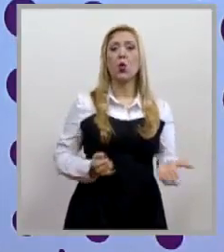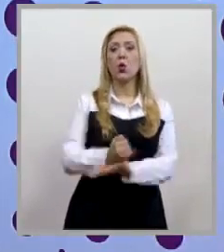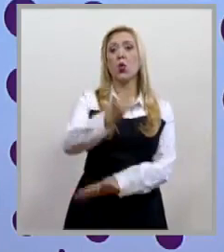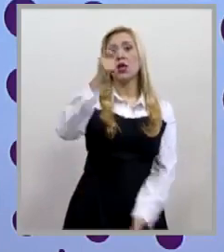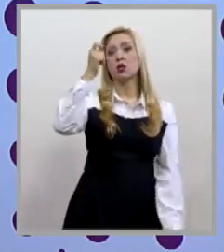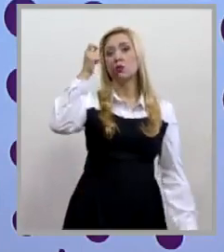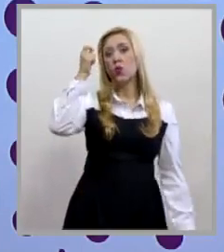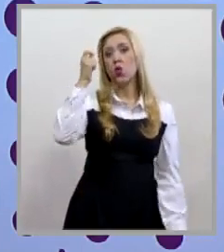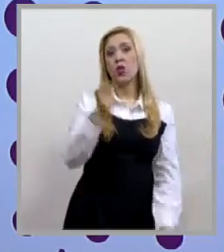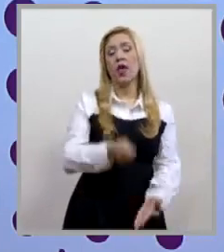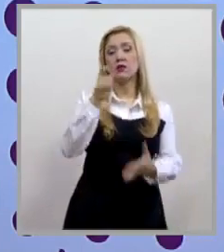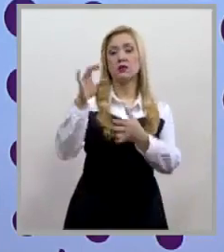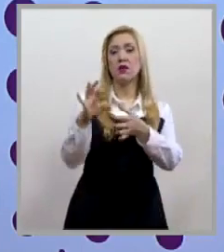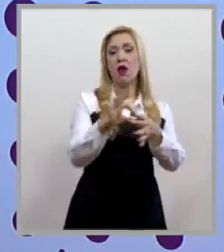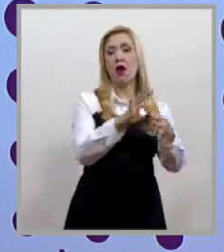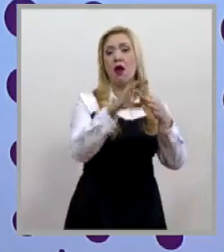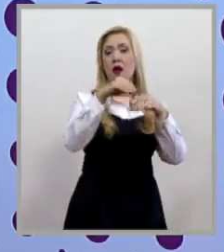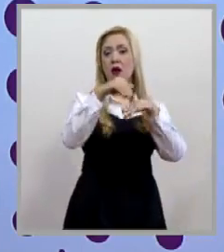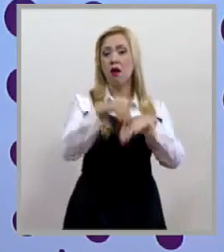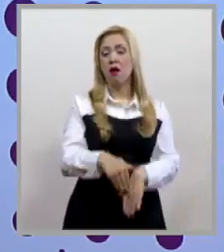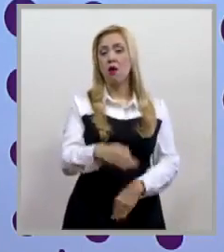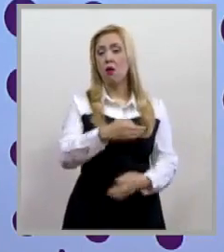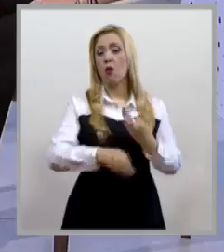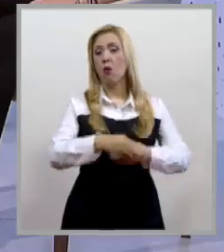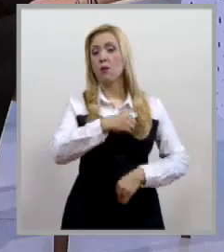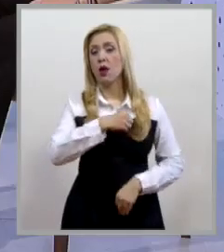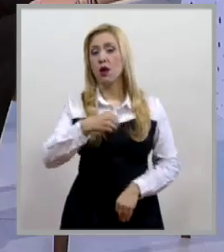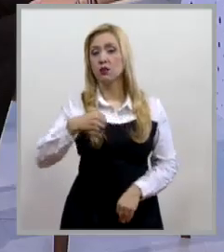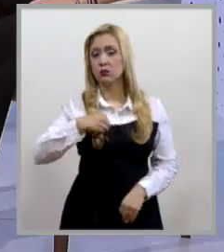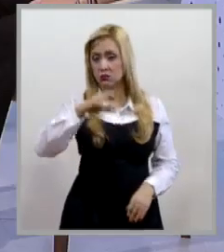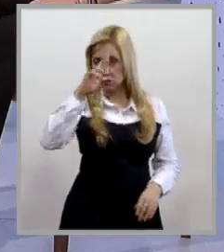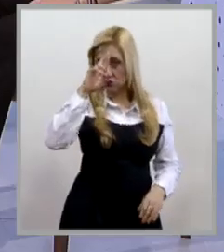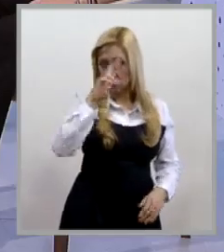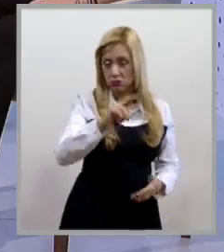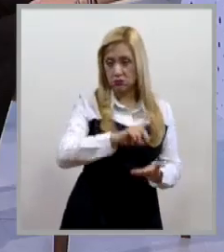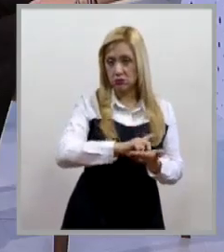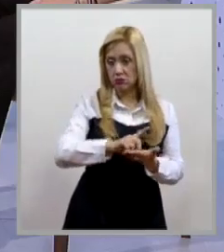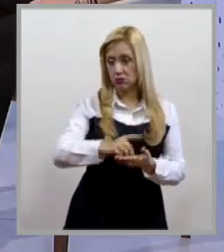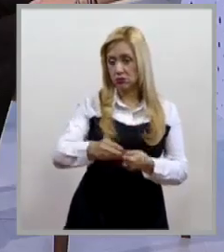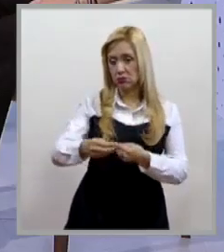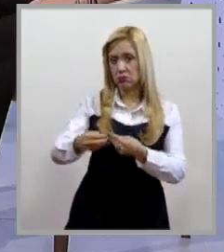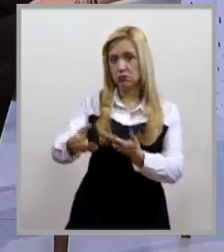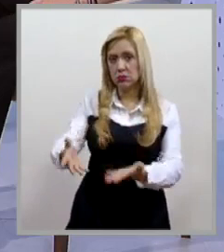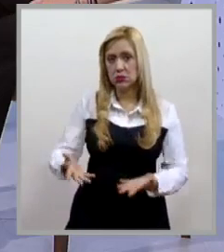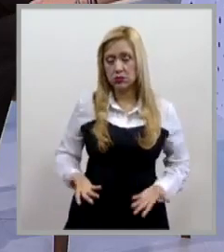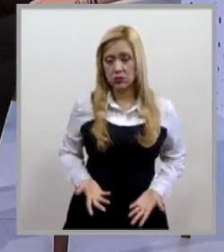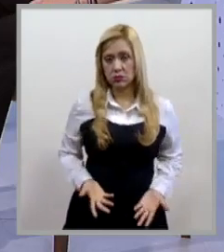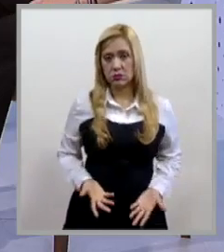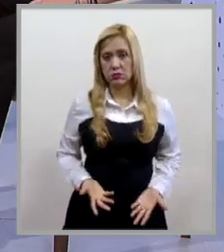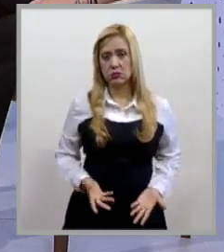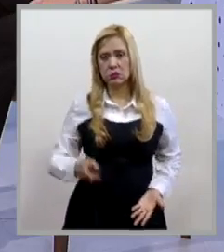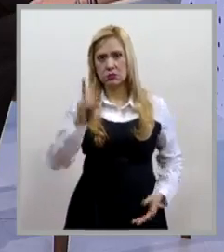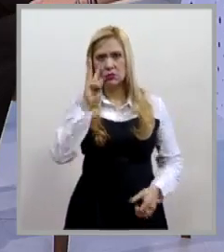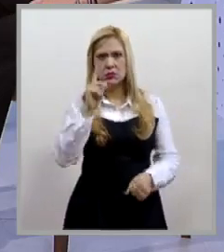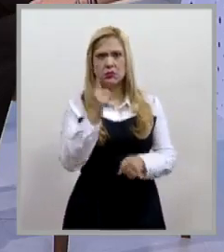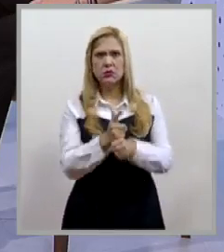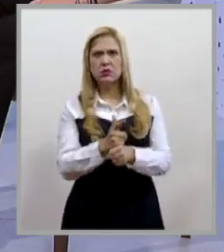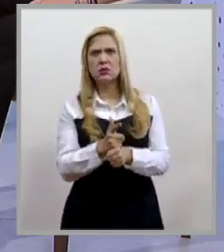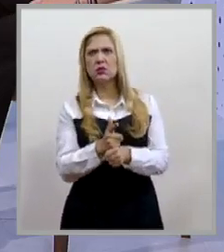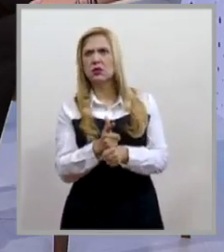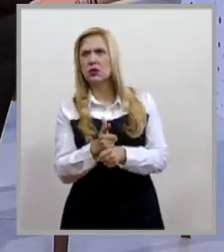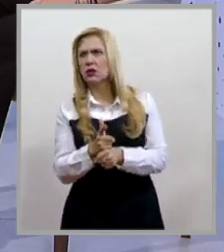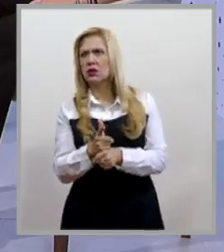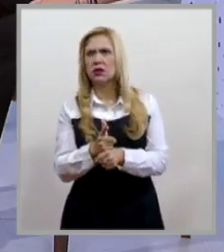al respecto, obligatoria para todos los tribunales del país, que no es otra cosa más que identificar dónde está